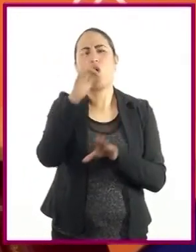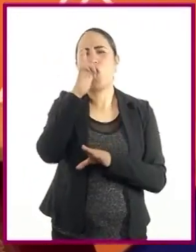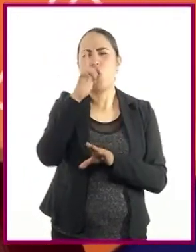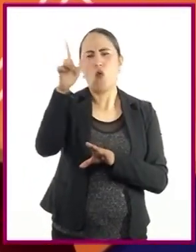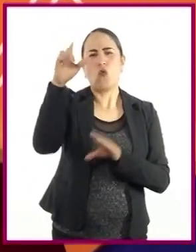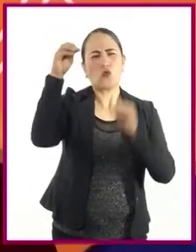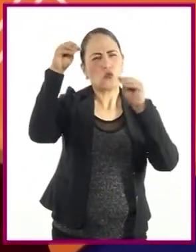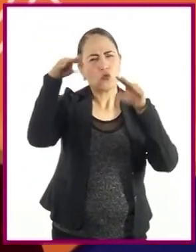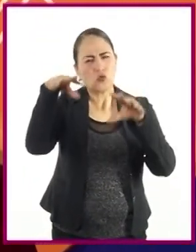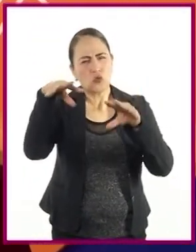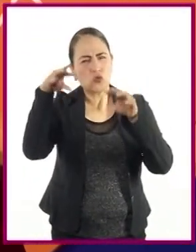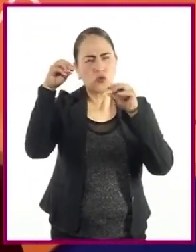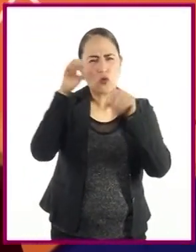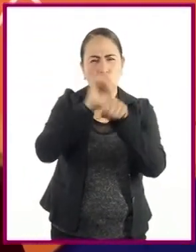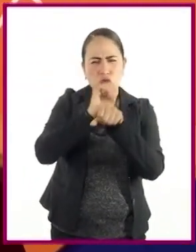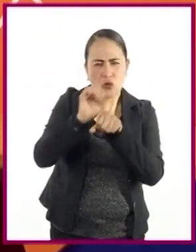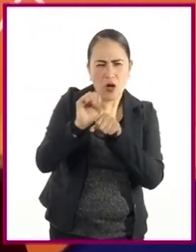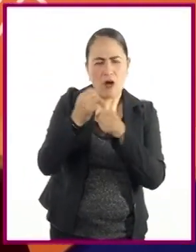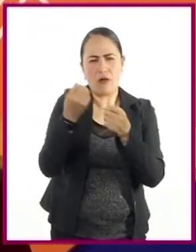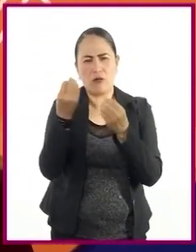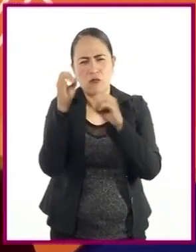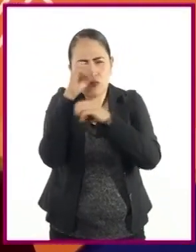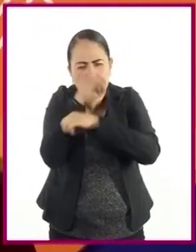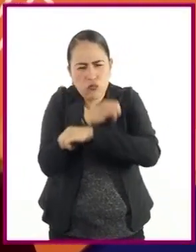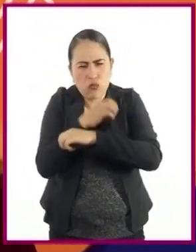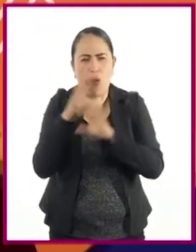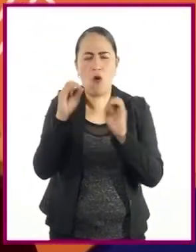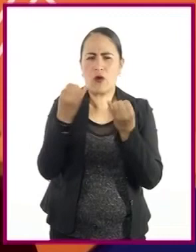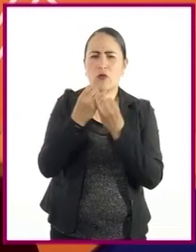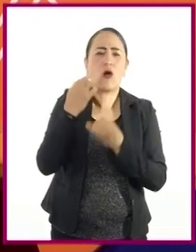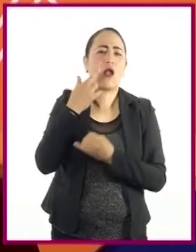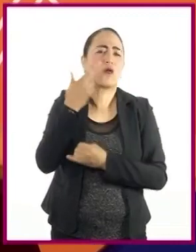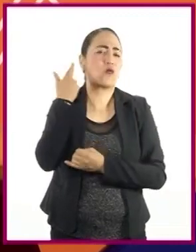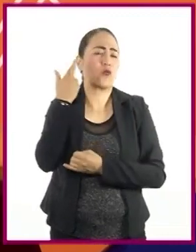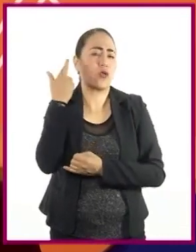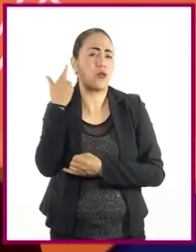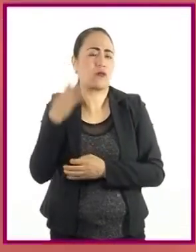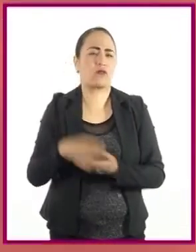efectos sonoros y con expresiones en los diálogos como ayer por la mañana.